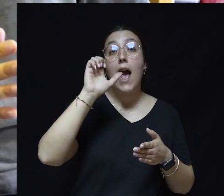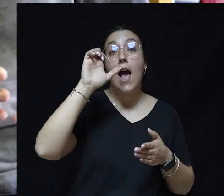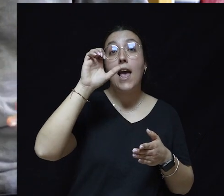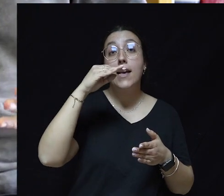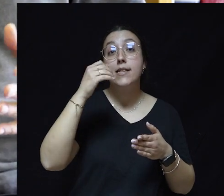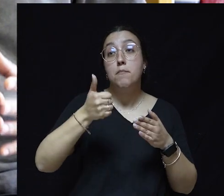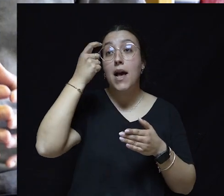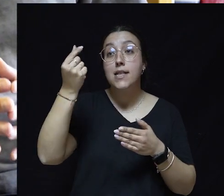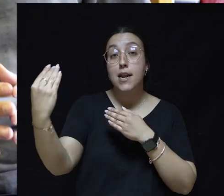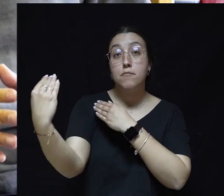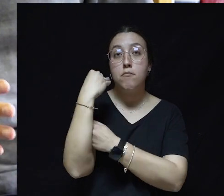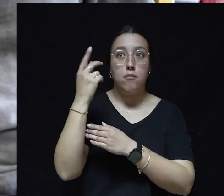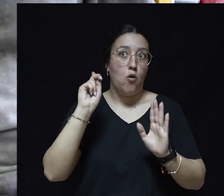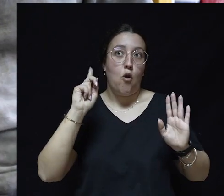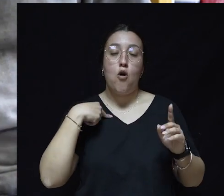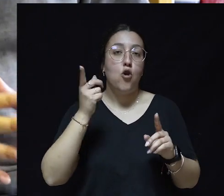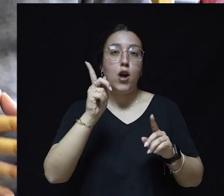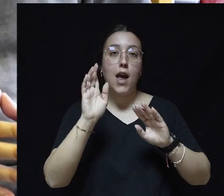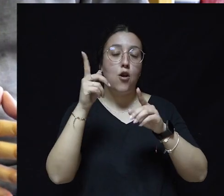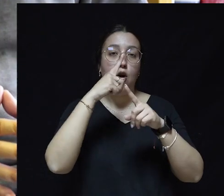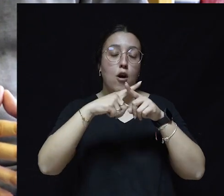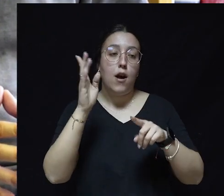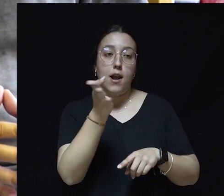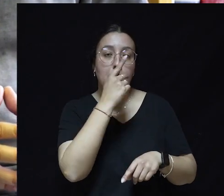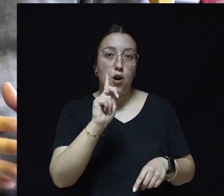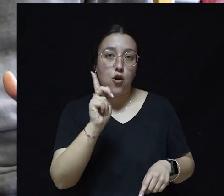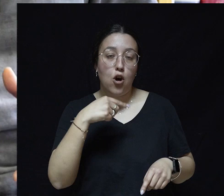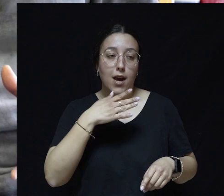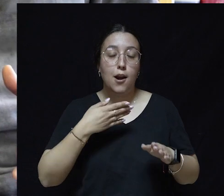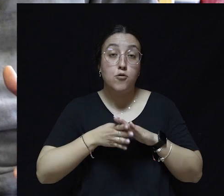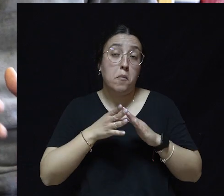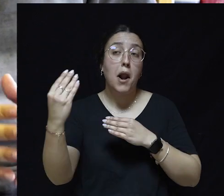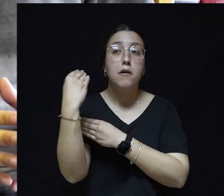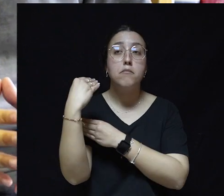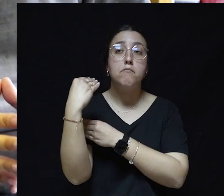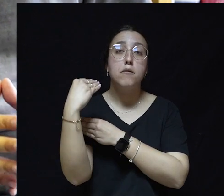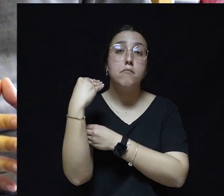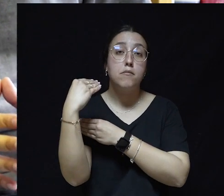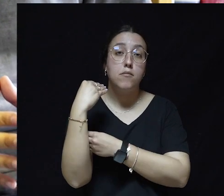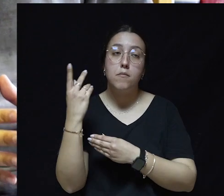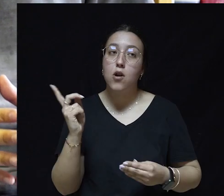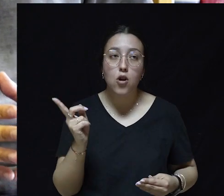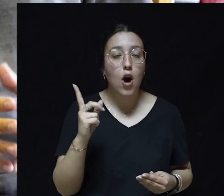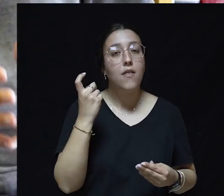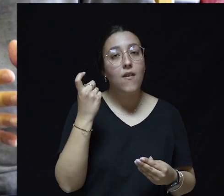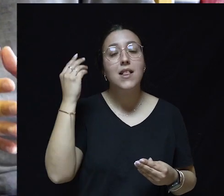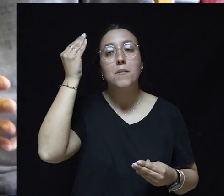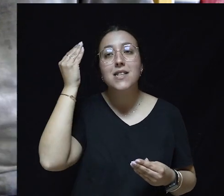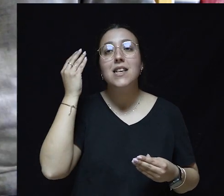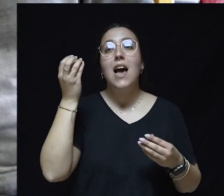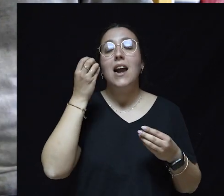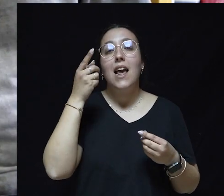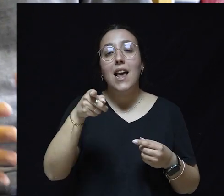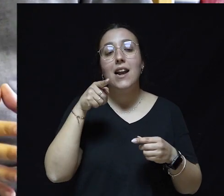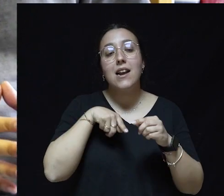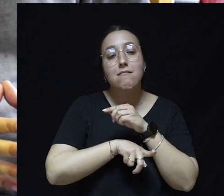creo que ellos tienen que ser, yo no soy político, pero creo que ellos tienen que avanzar hacia ahí, pero tienen que ser también prudentes porque